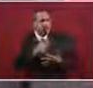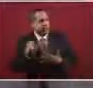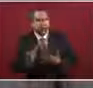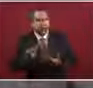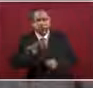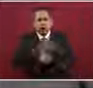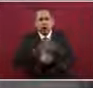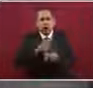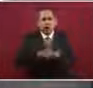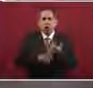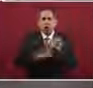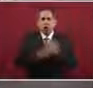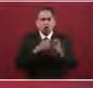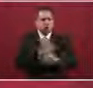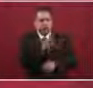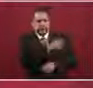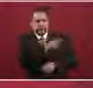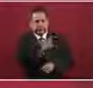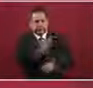este asunto.